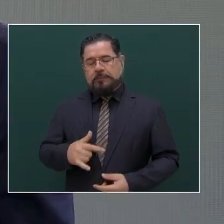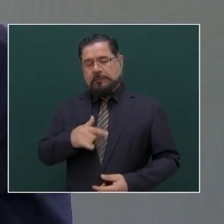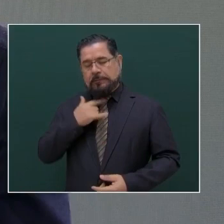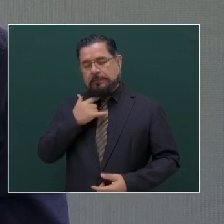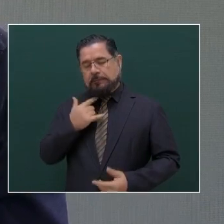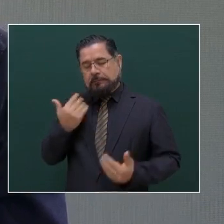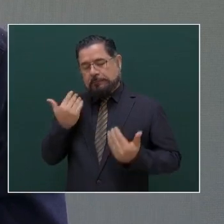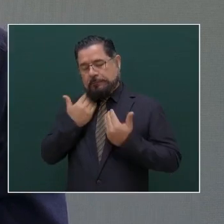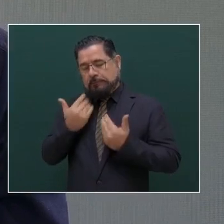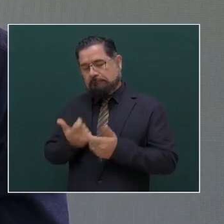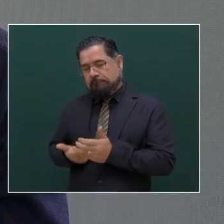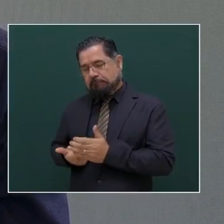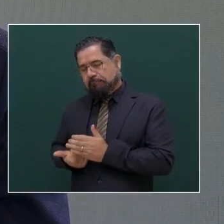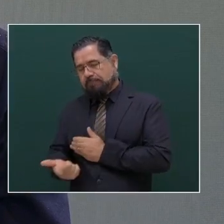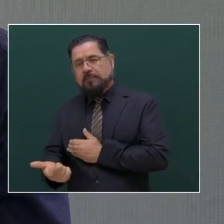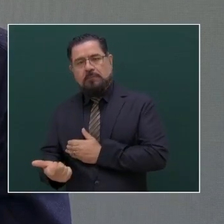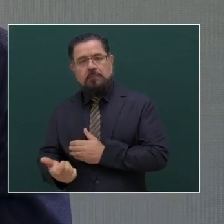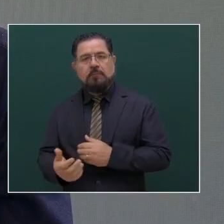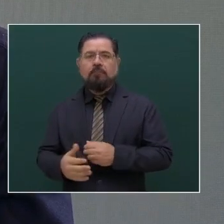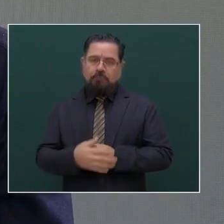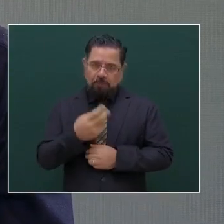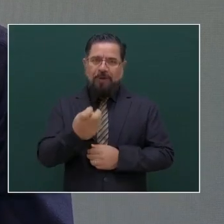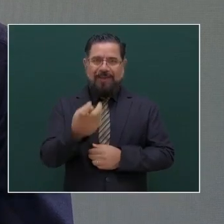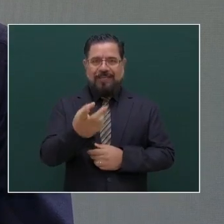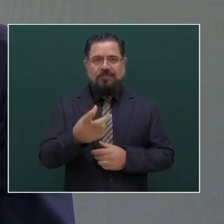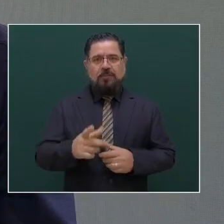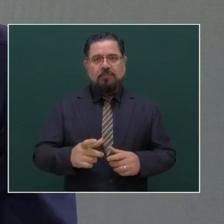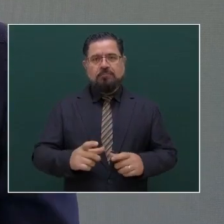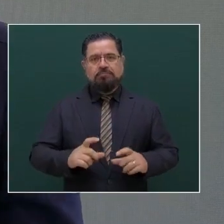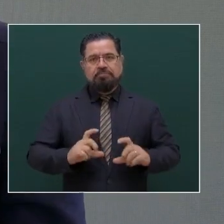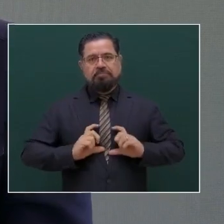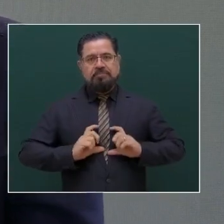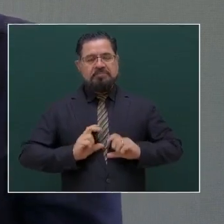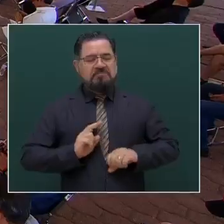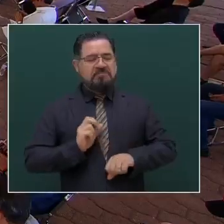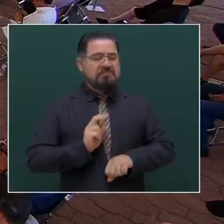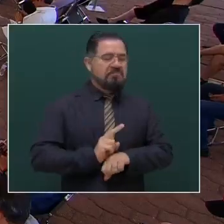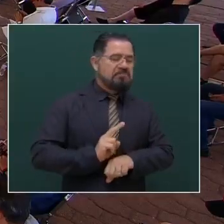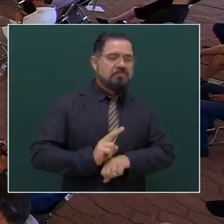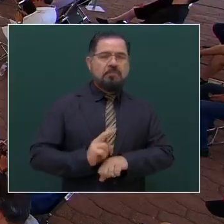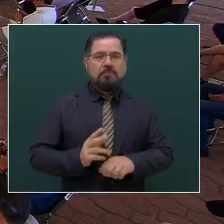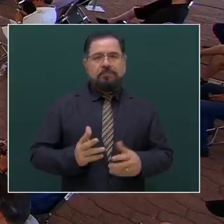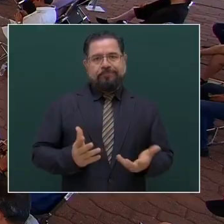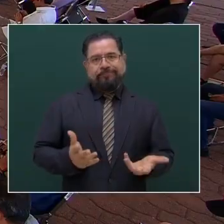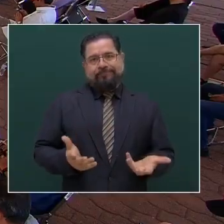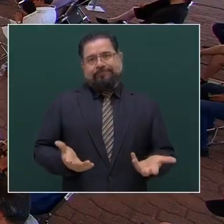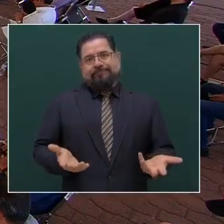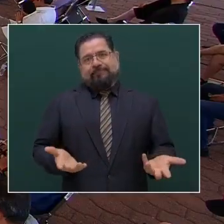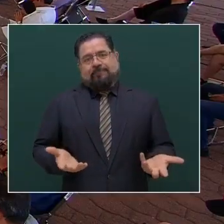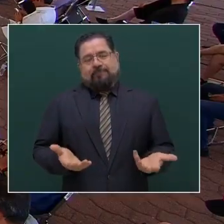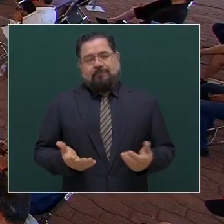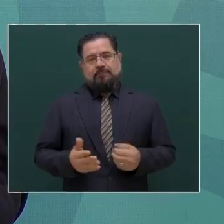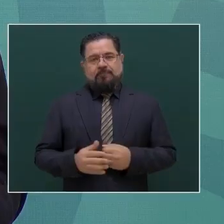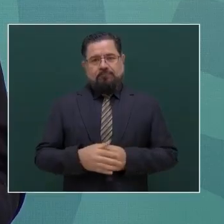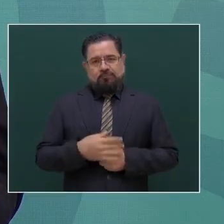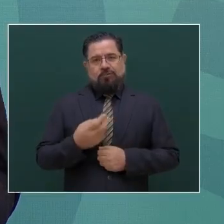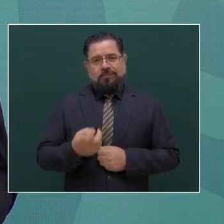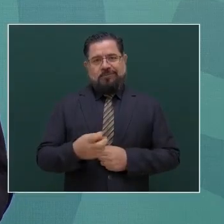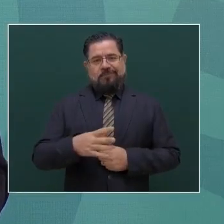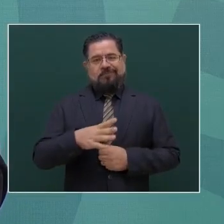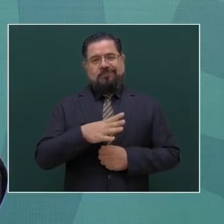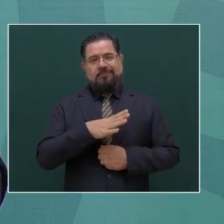era, básicamente, porque había una